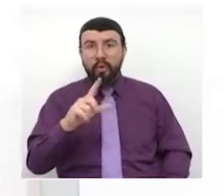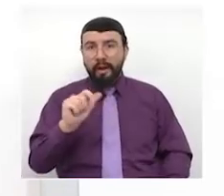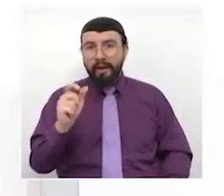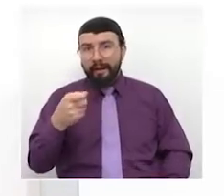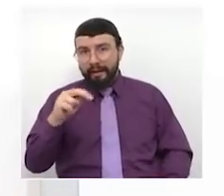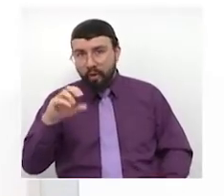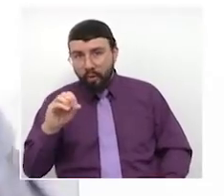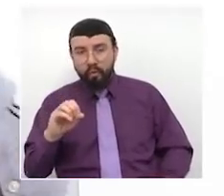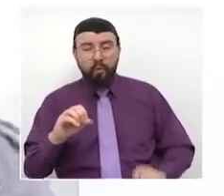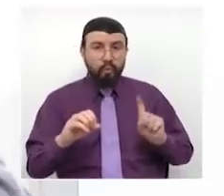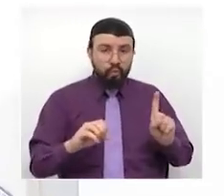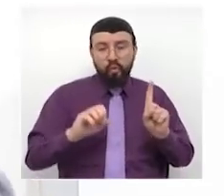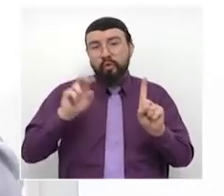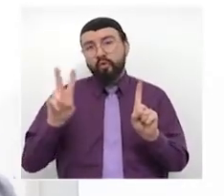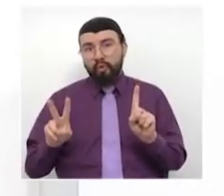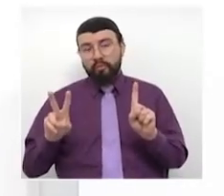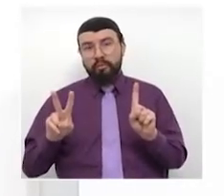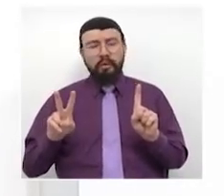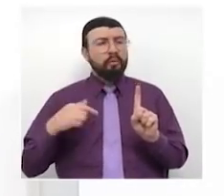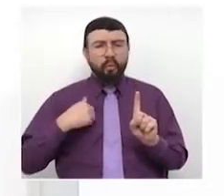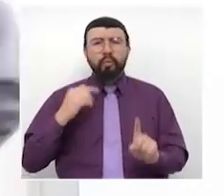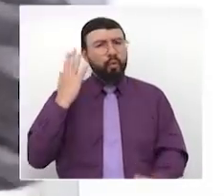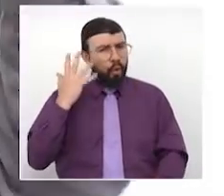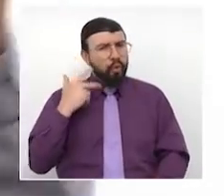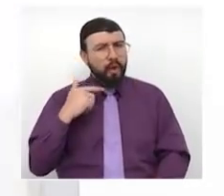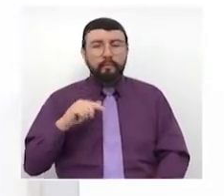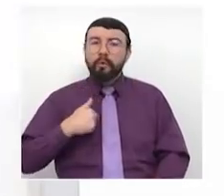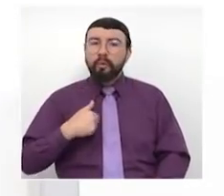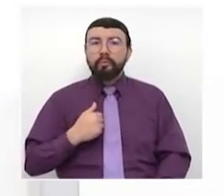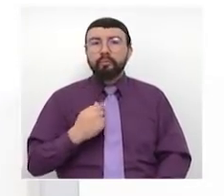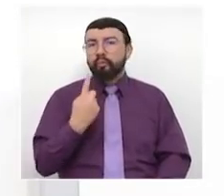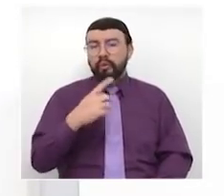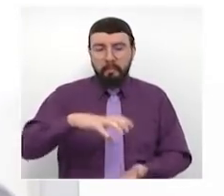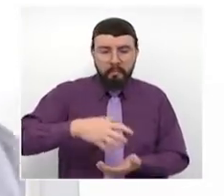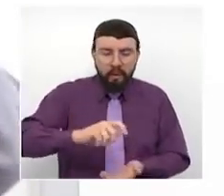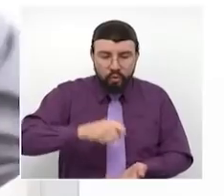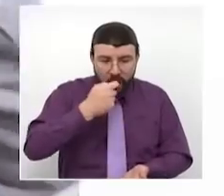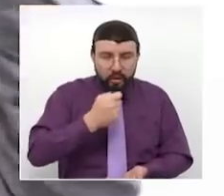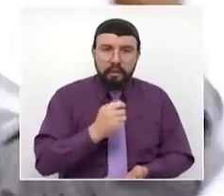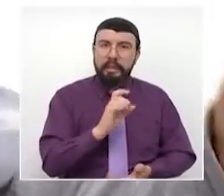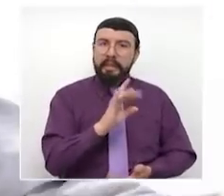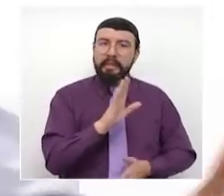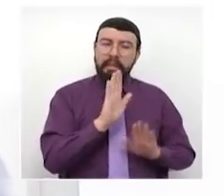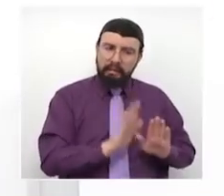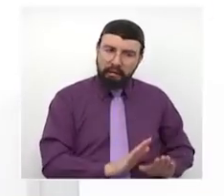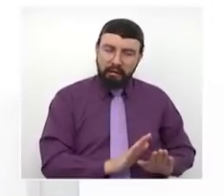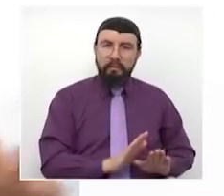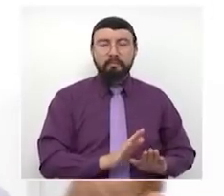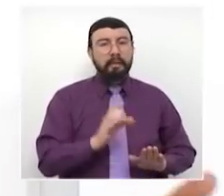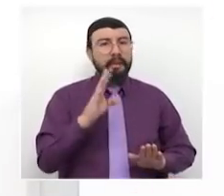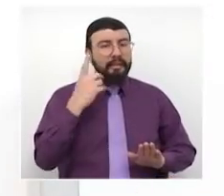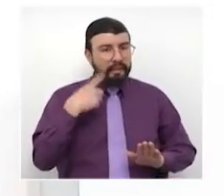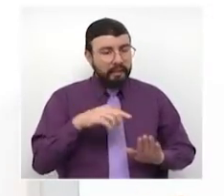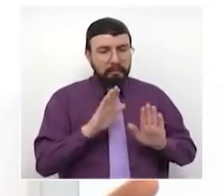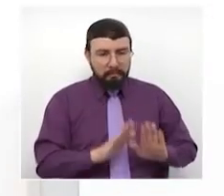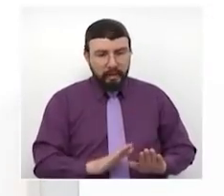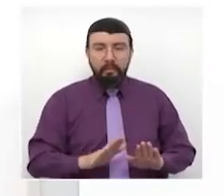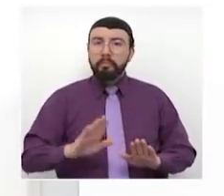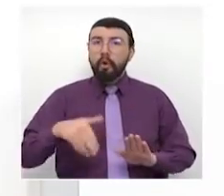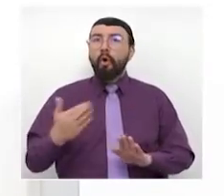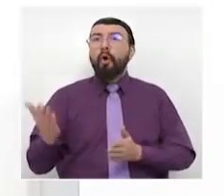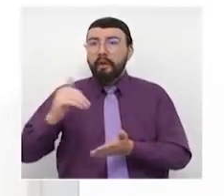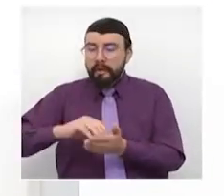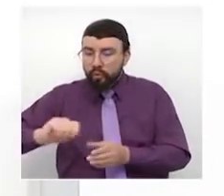2, ¿cierto? Yo lo tomo todos los días, me tomo un frasco, paro 15 días, arranco con el siguiente y llevo 2 años